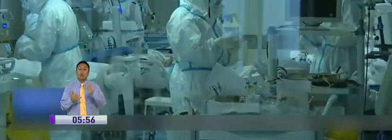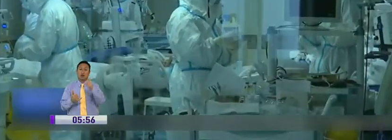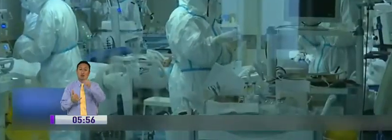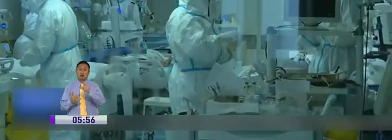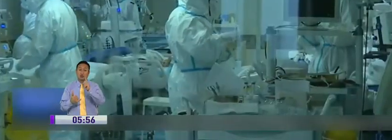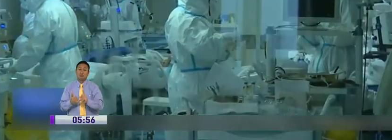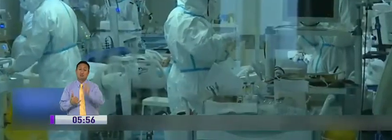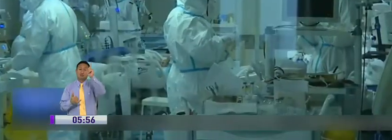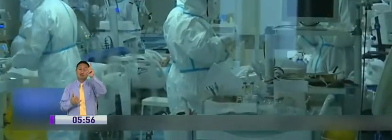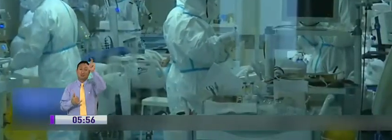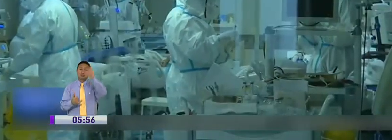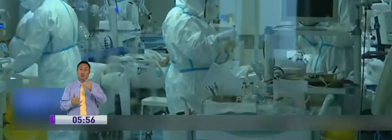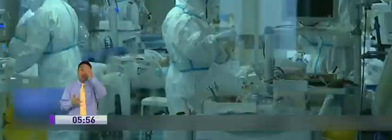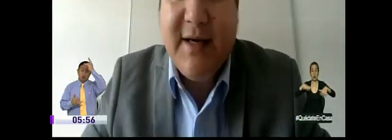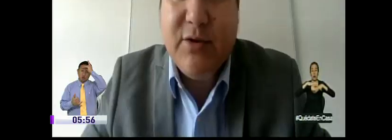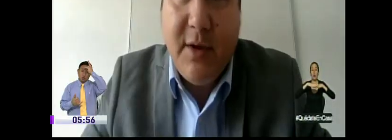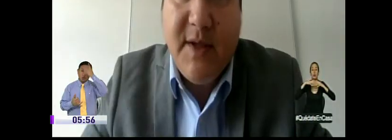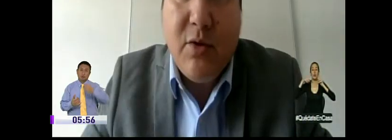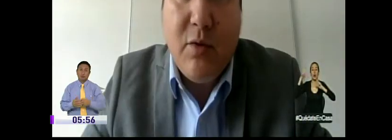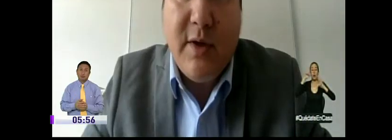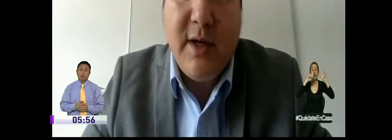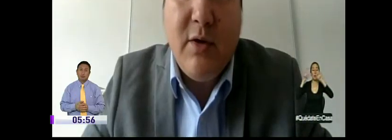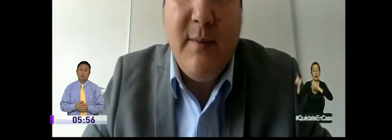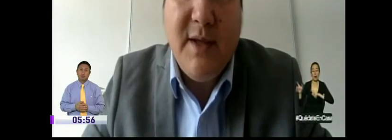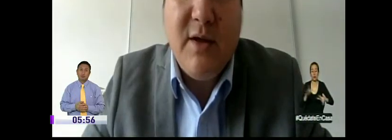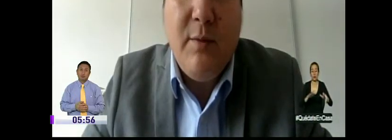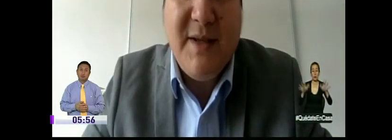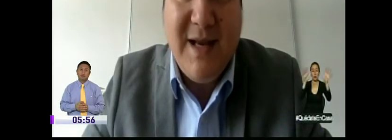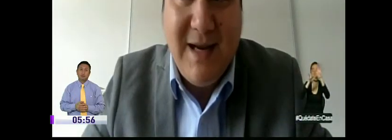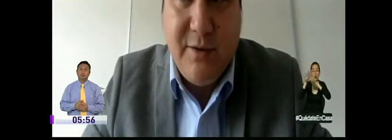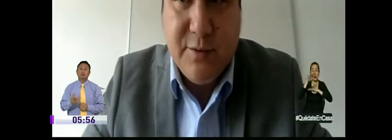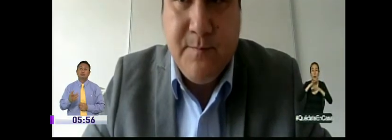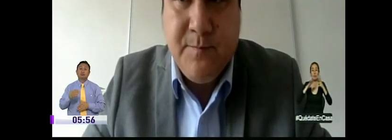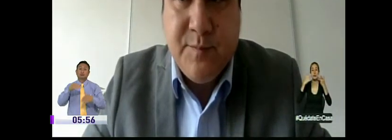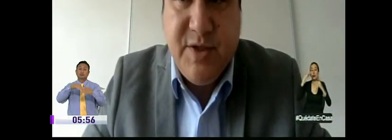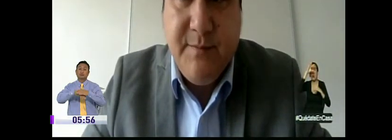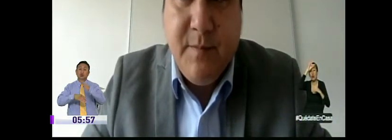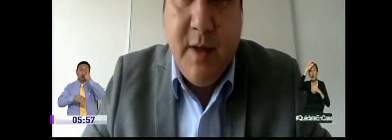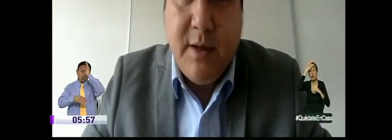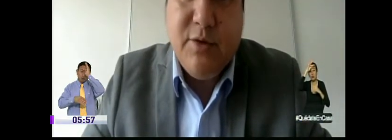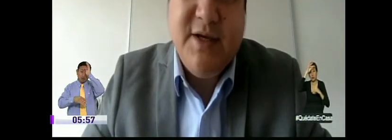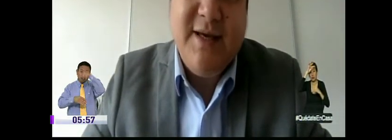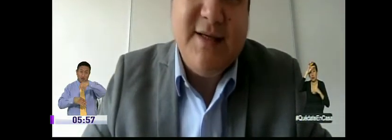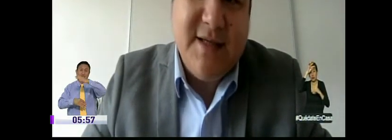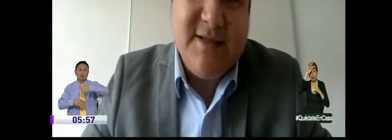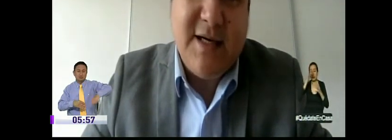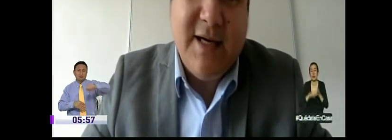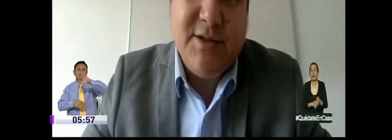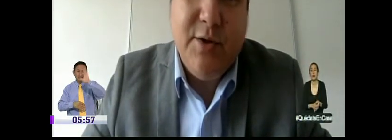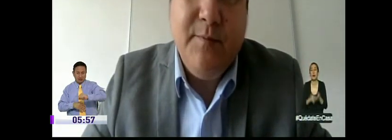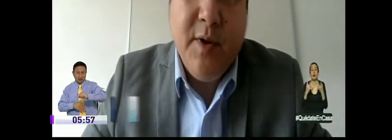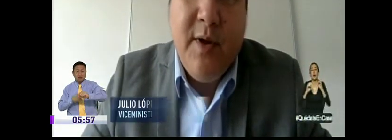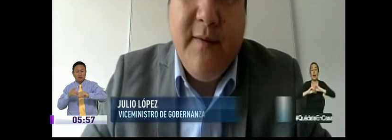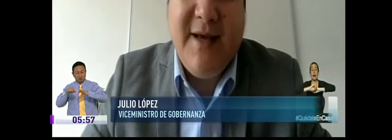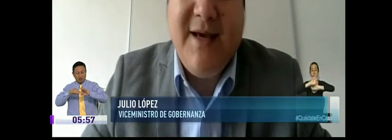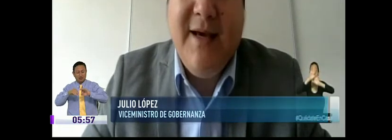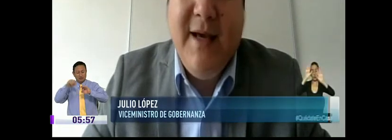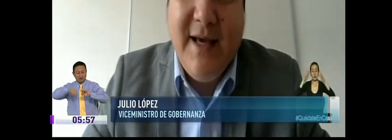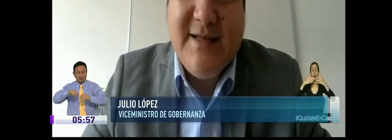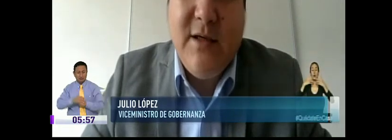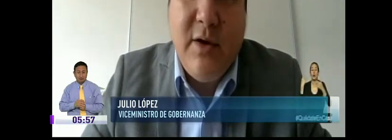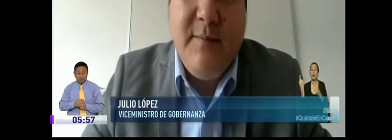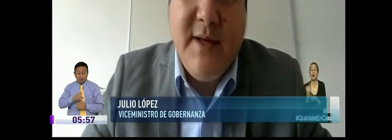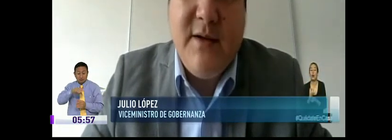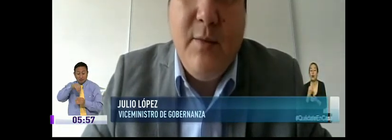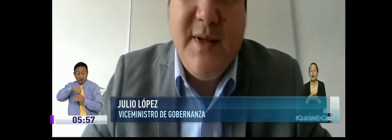se enfrenta el personal de salud. Que solamente ocurren en los ambientes hospitalarios, ¿sí? Entonces hay que hacer esa aclaración de que